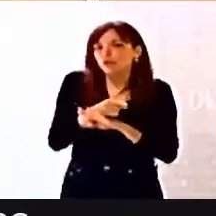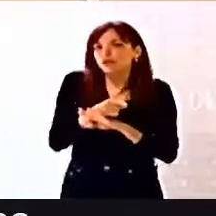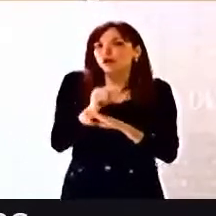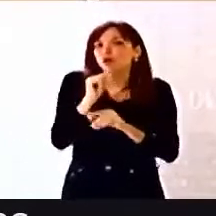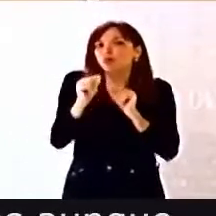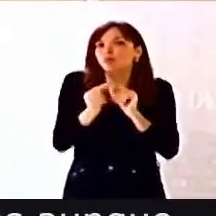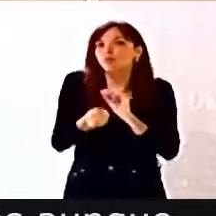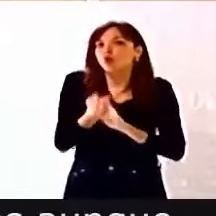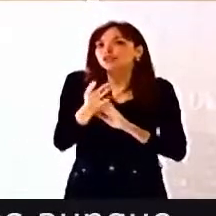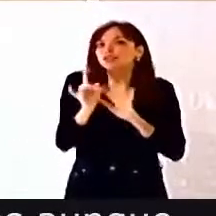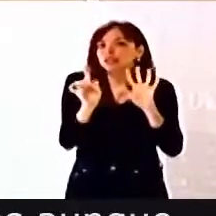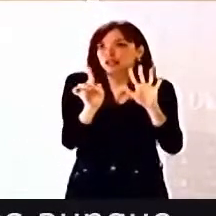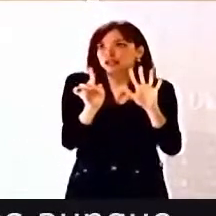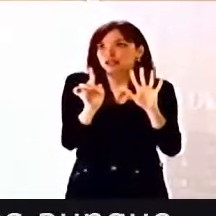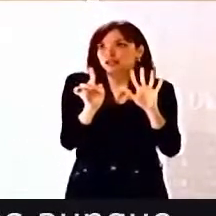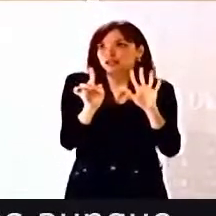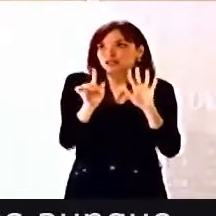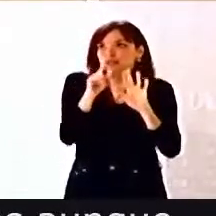brotes,